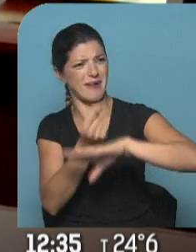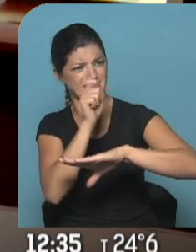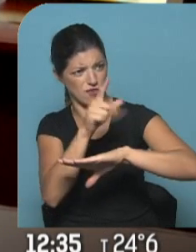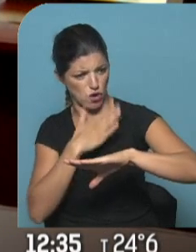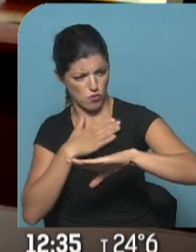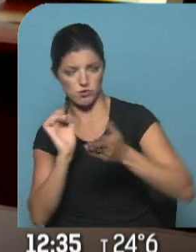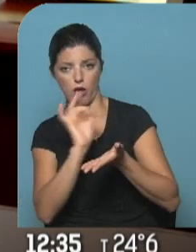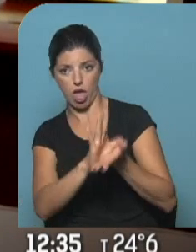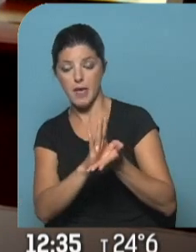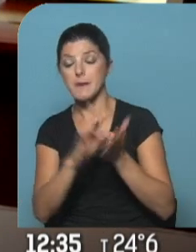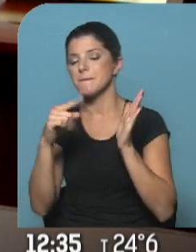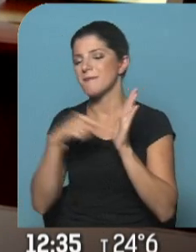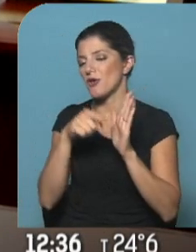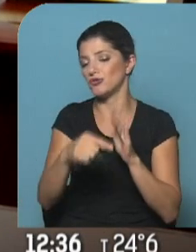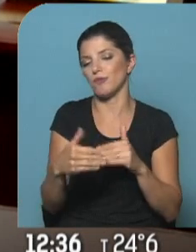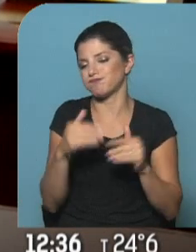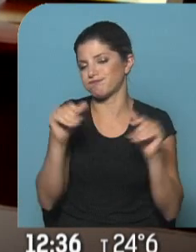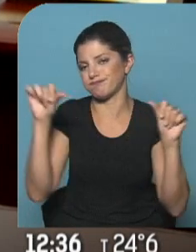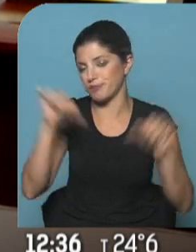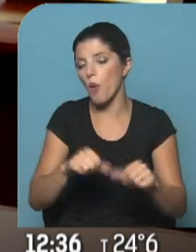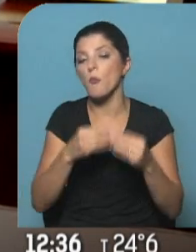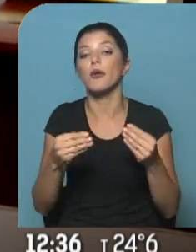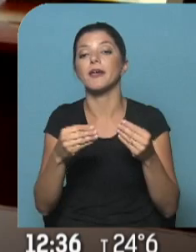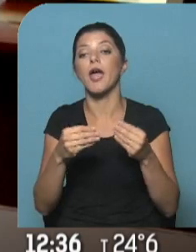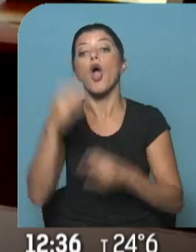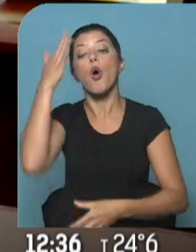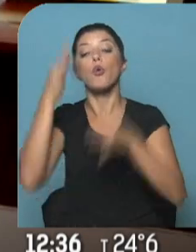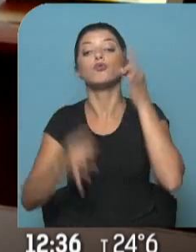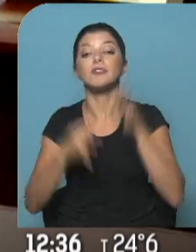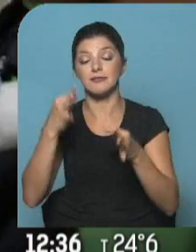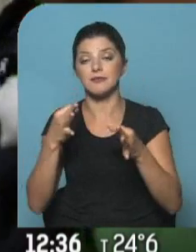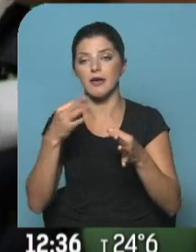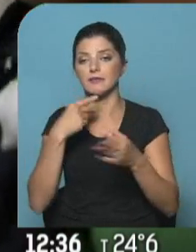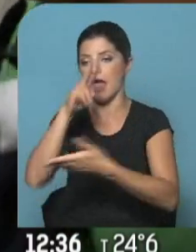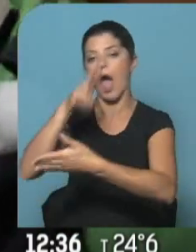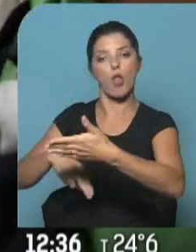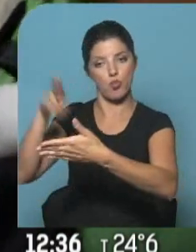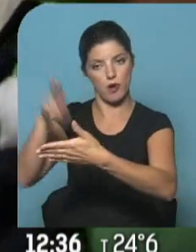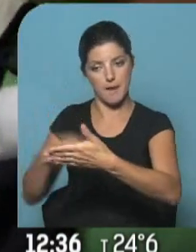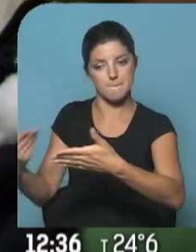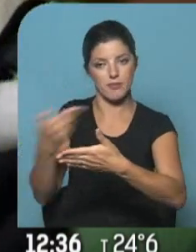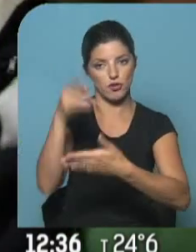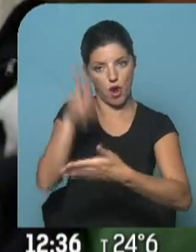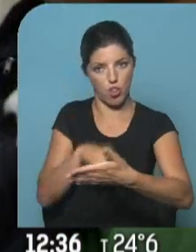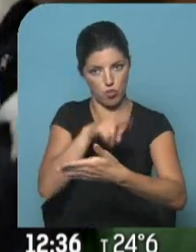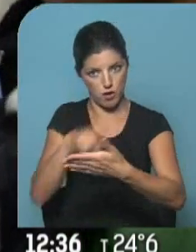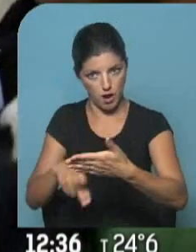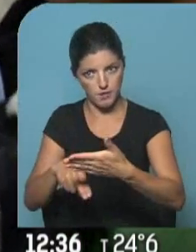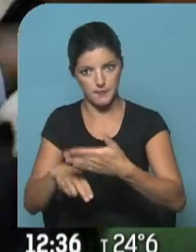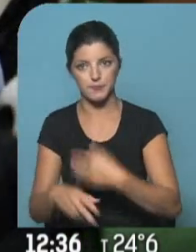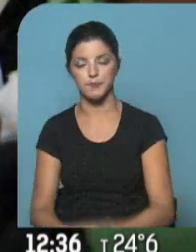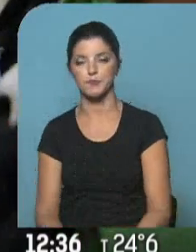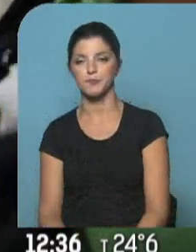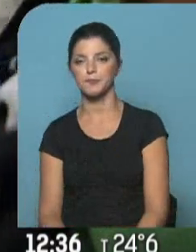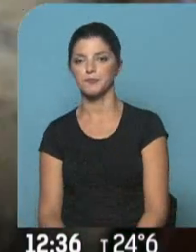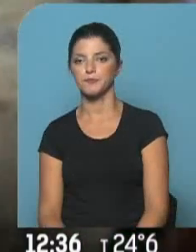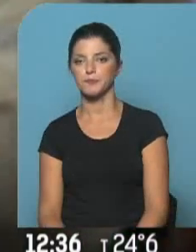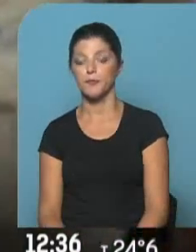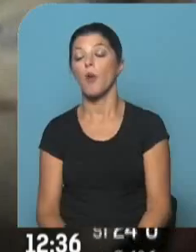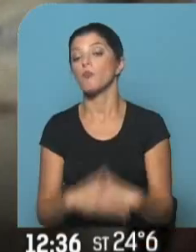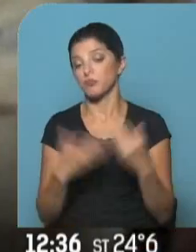decisión quedó en suspenso luego de que un fallo de la justicia electoral lo invalidara. Desde entonces,